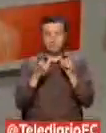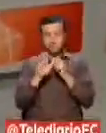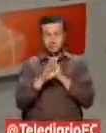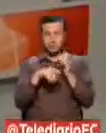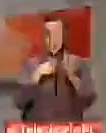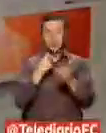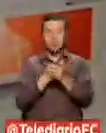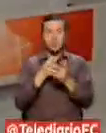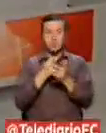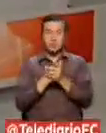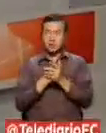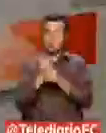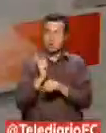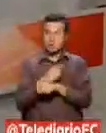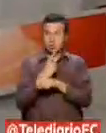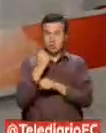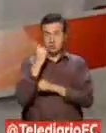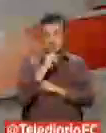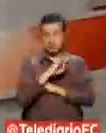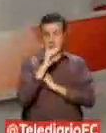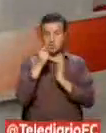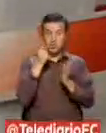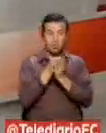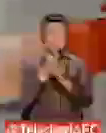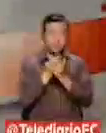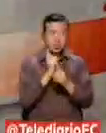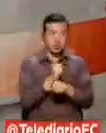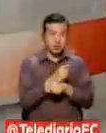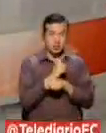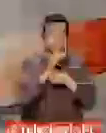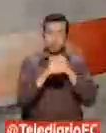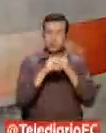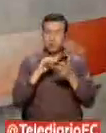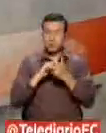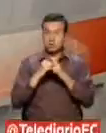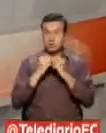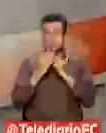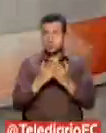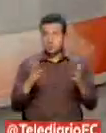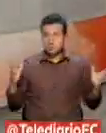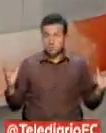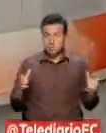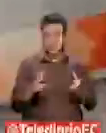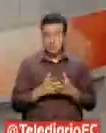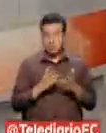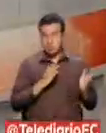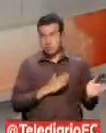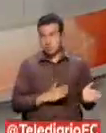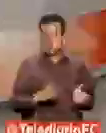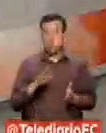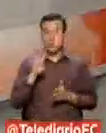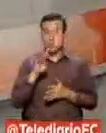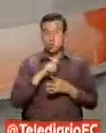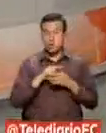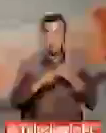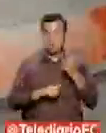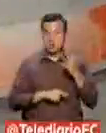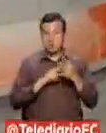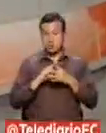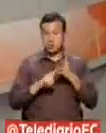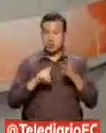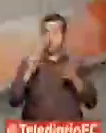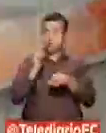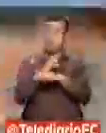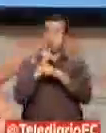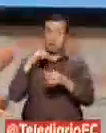los helicópteros. Es claro, se compran helicópteros que luego tienen problemas en su funcionamiento y que cuatro de ellos se han caído.